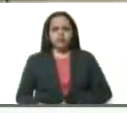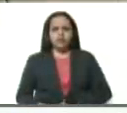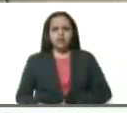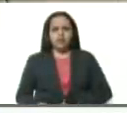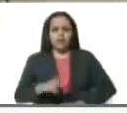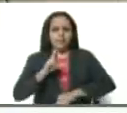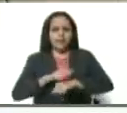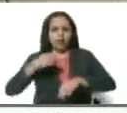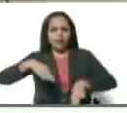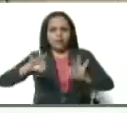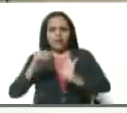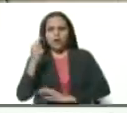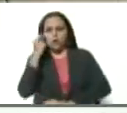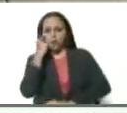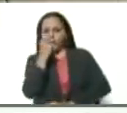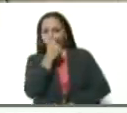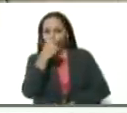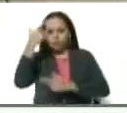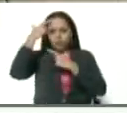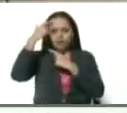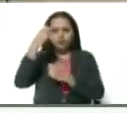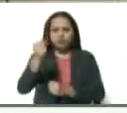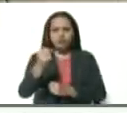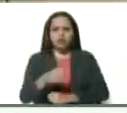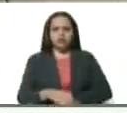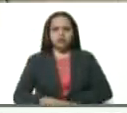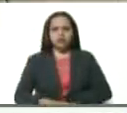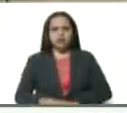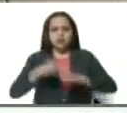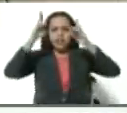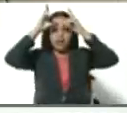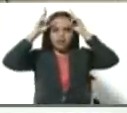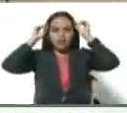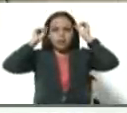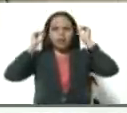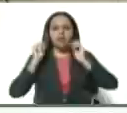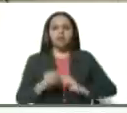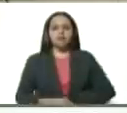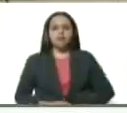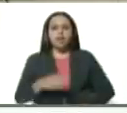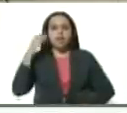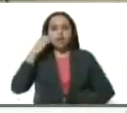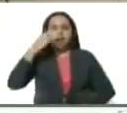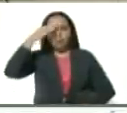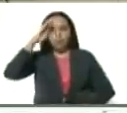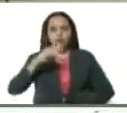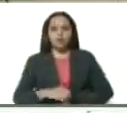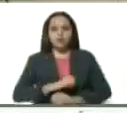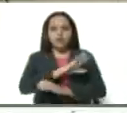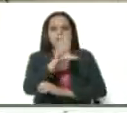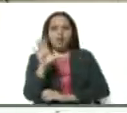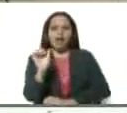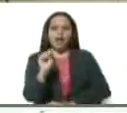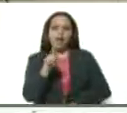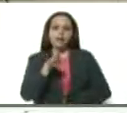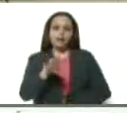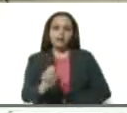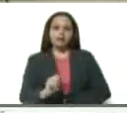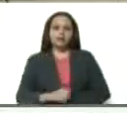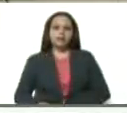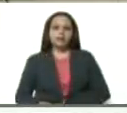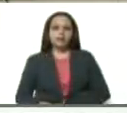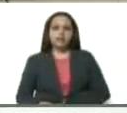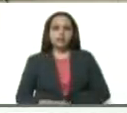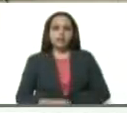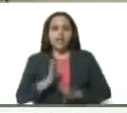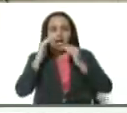oftalmólogos, de expertos, de enfermeros, enfermeras de Cuba, del ALBA, y operaron,